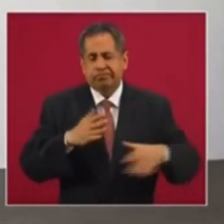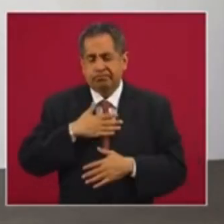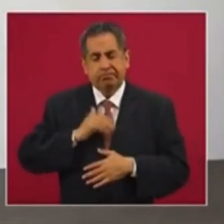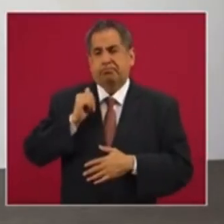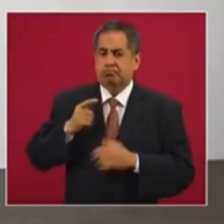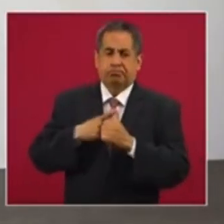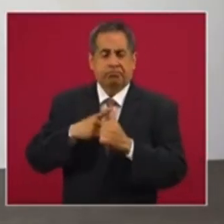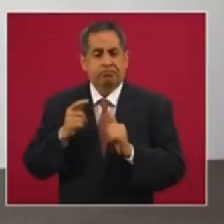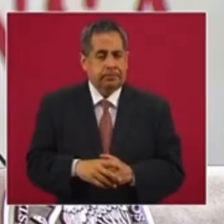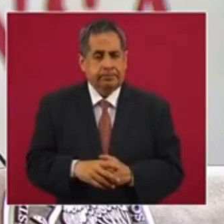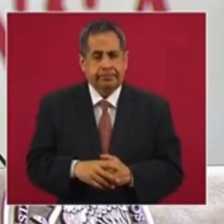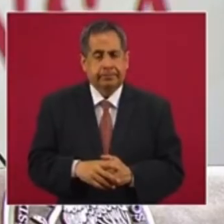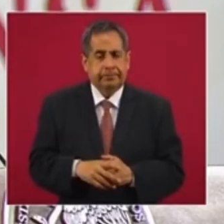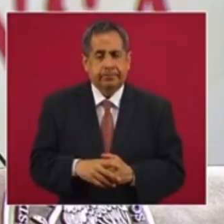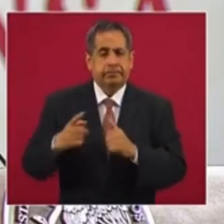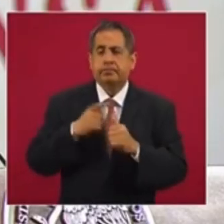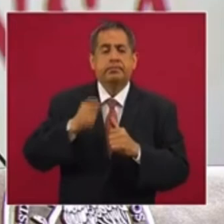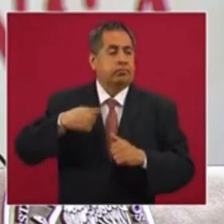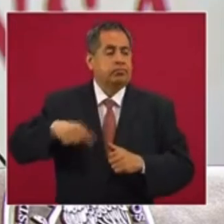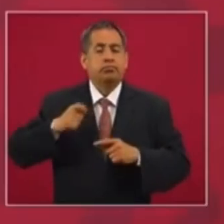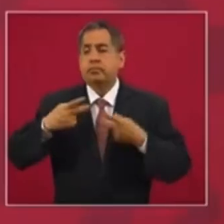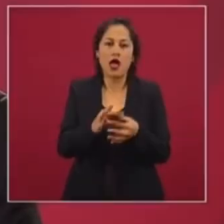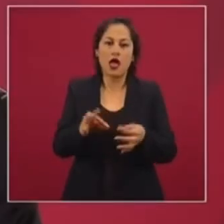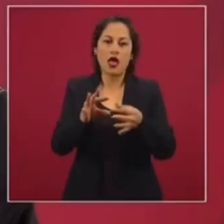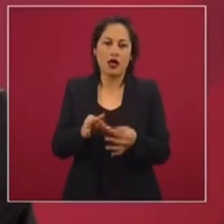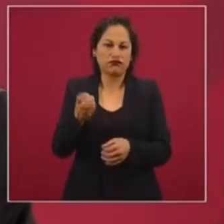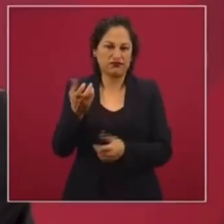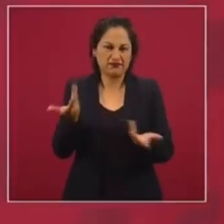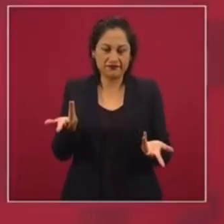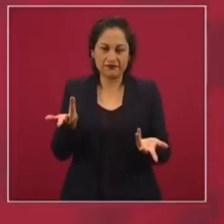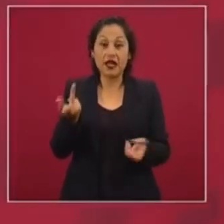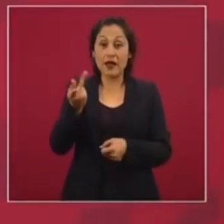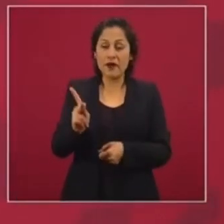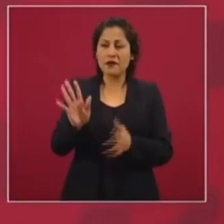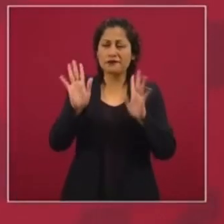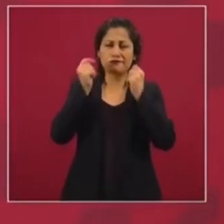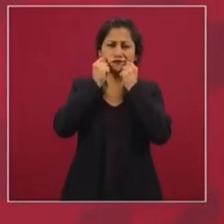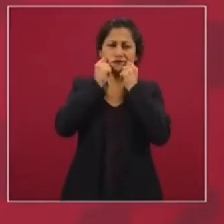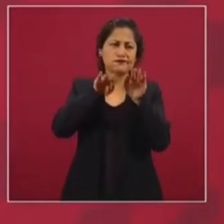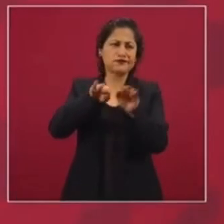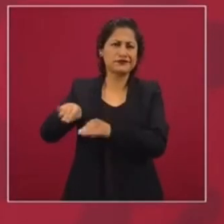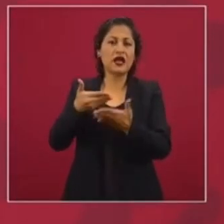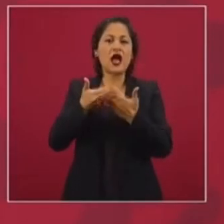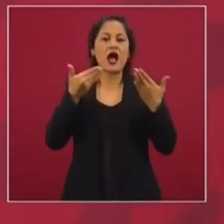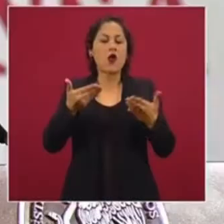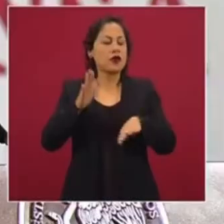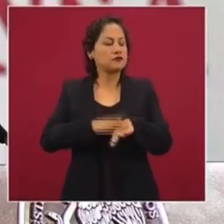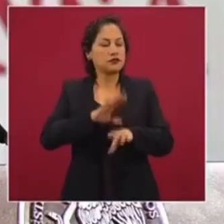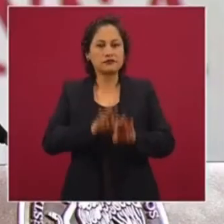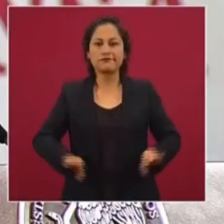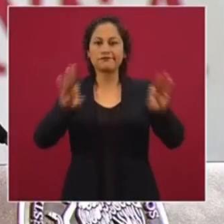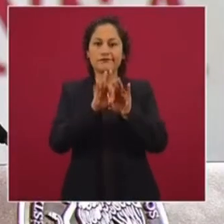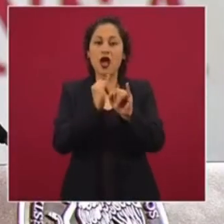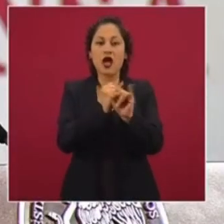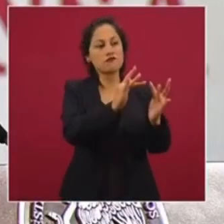Primero, el apoyo del pueblo. Entonces, ahora existen las redes sociales. Y también les puedo